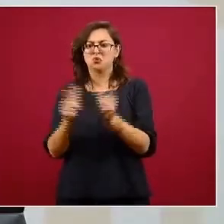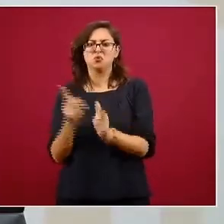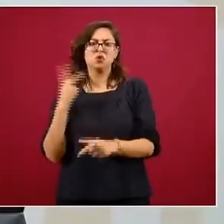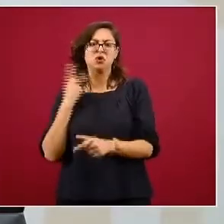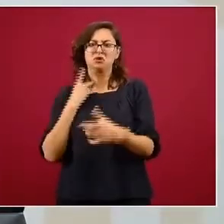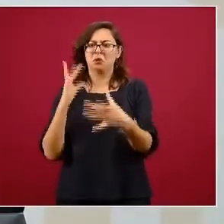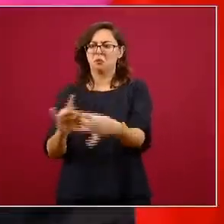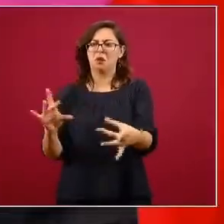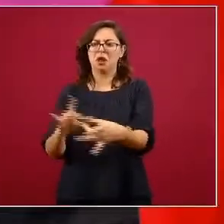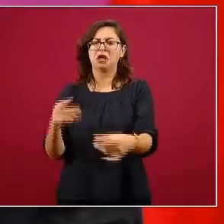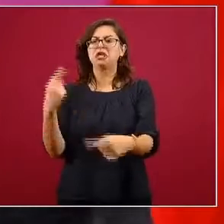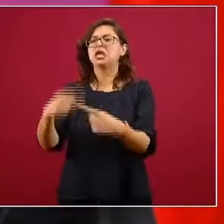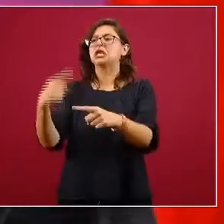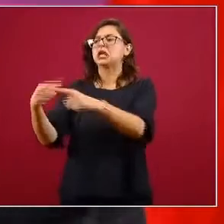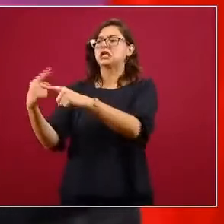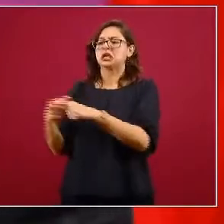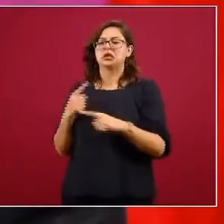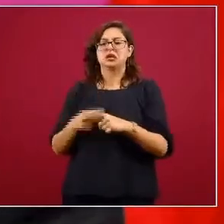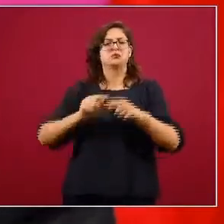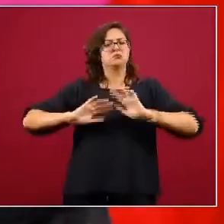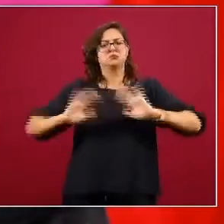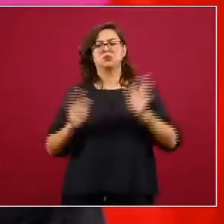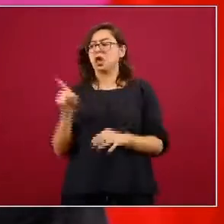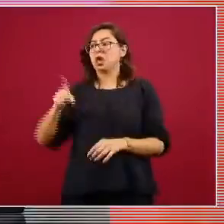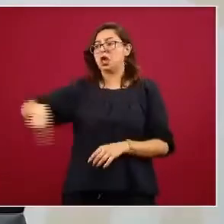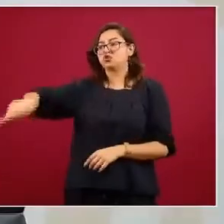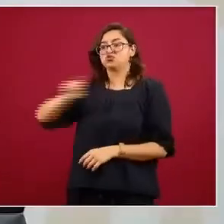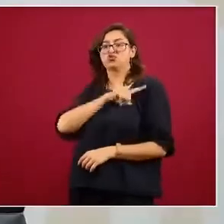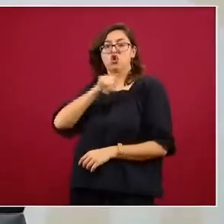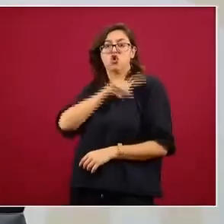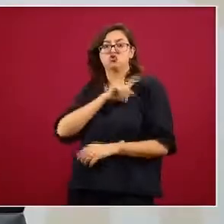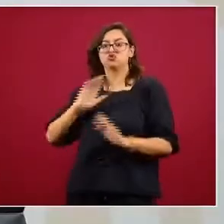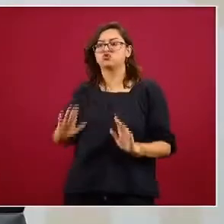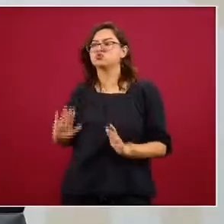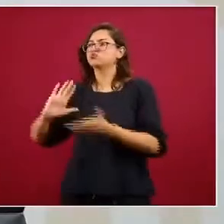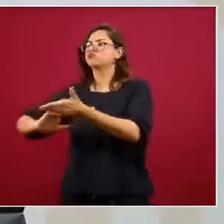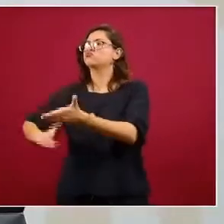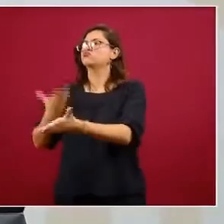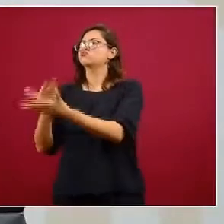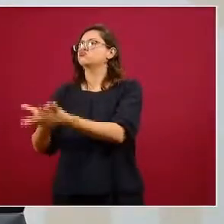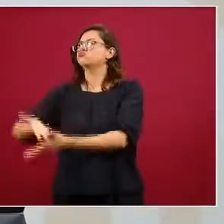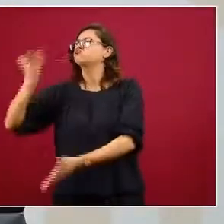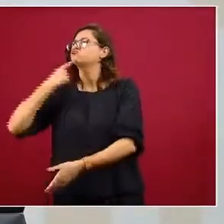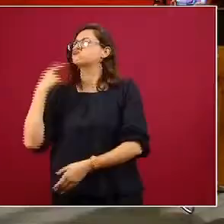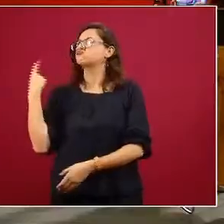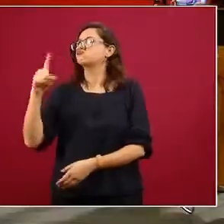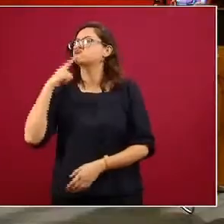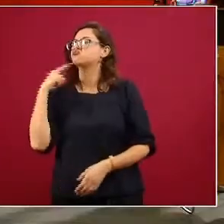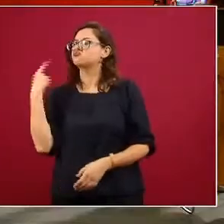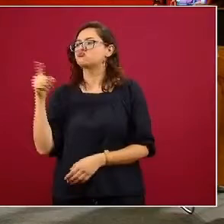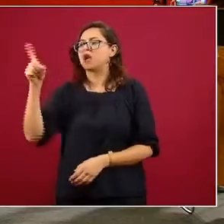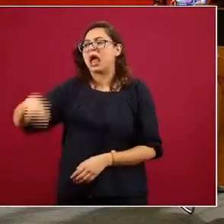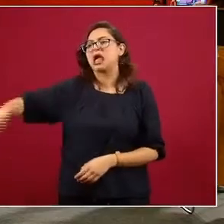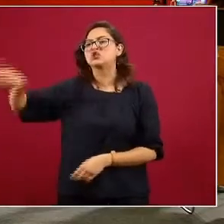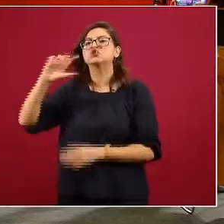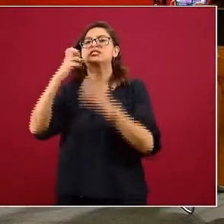polemizar. Ellos mismos se han autoidentificado porque tienen el